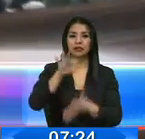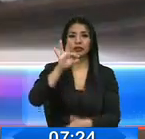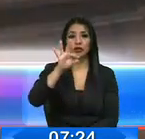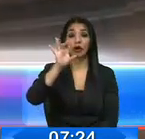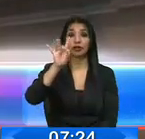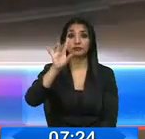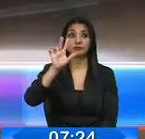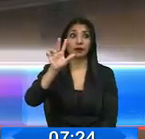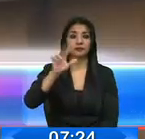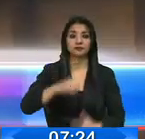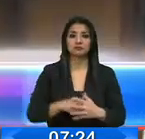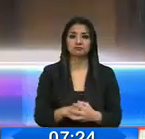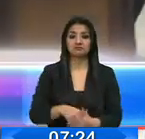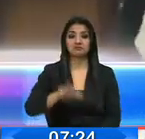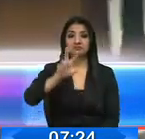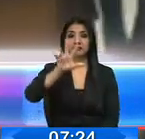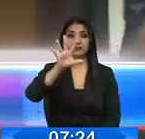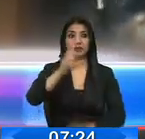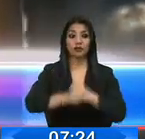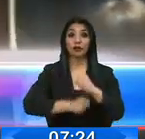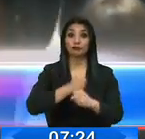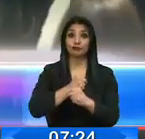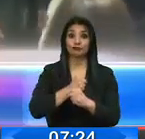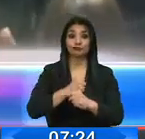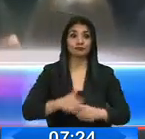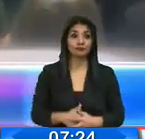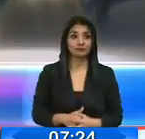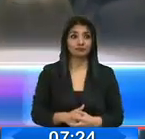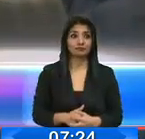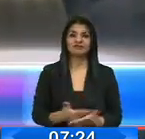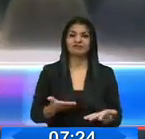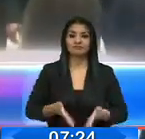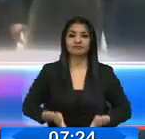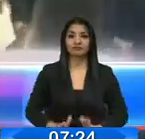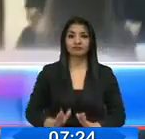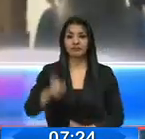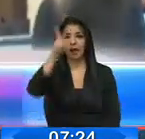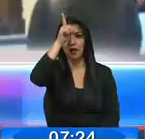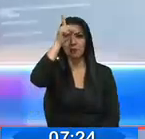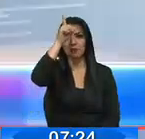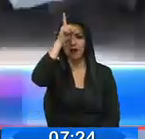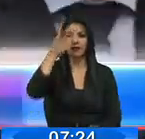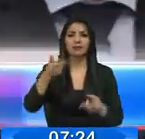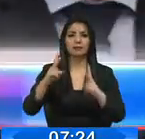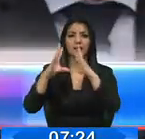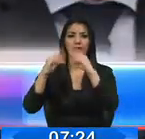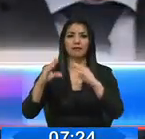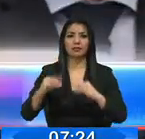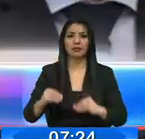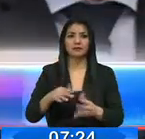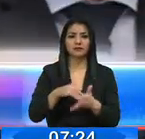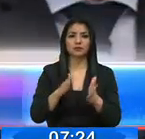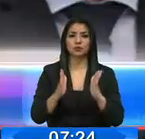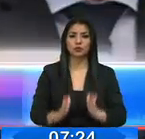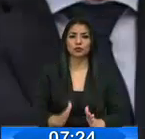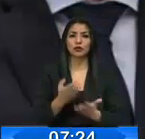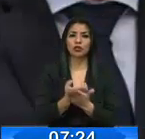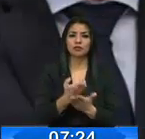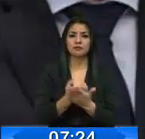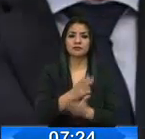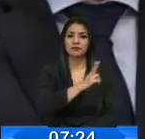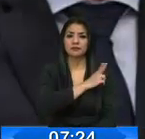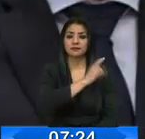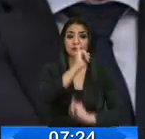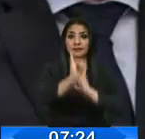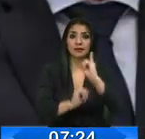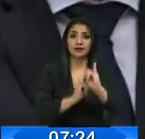1983. Tiene 35 años de edad, es de ascendencia alemana y libanesa. Estudió economía en la Universidad